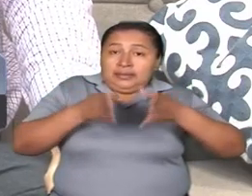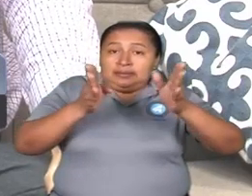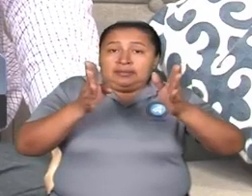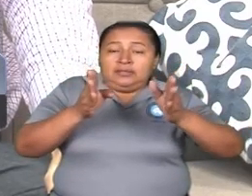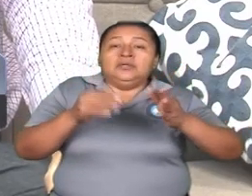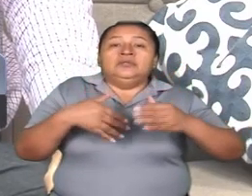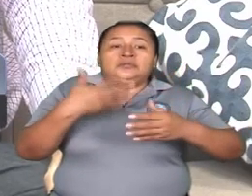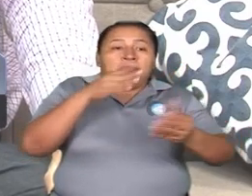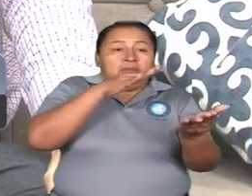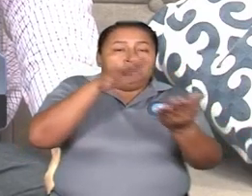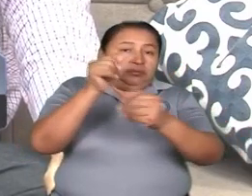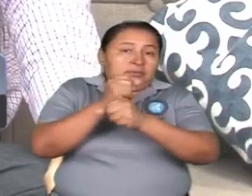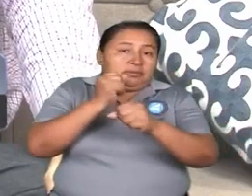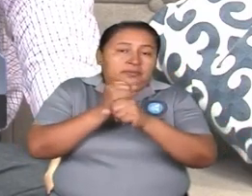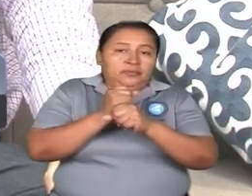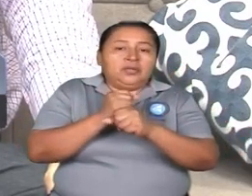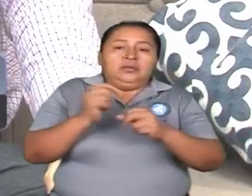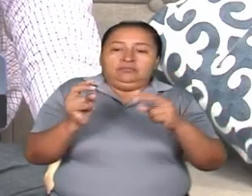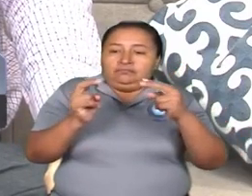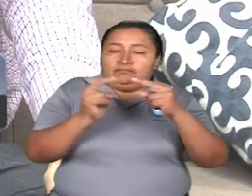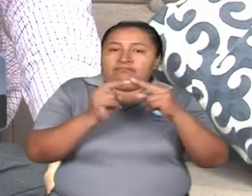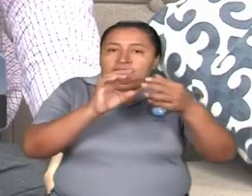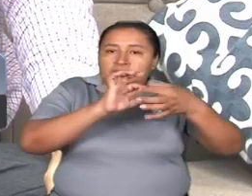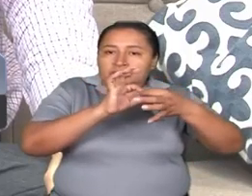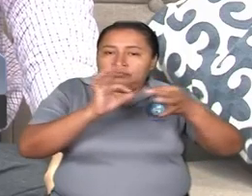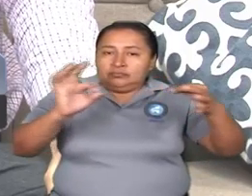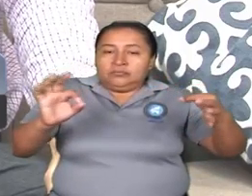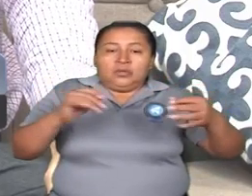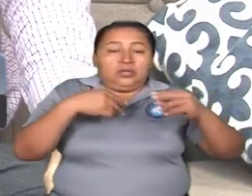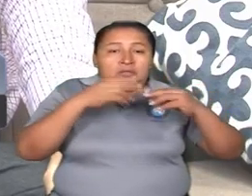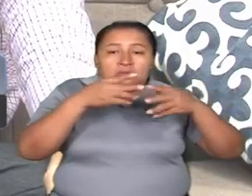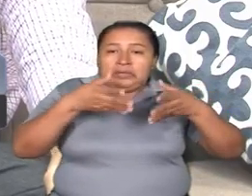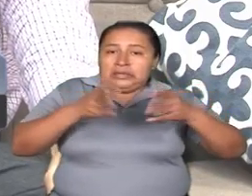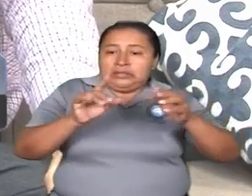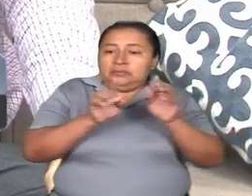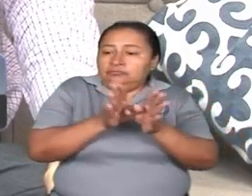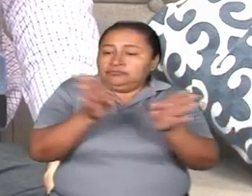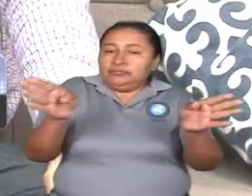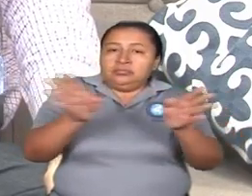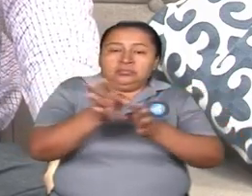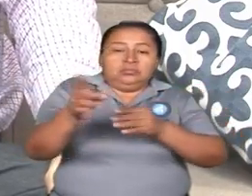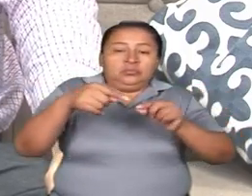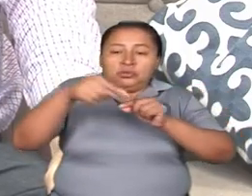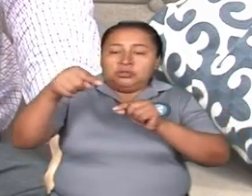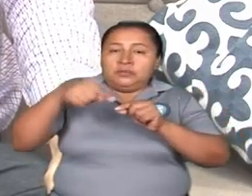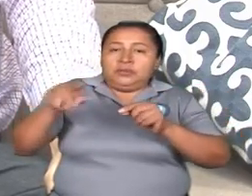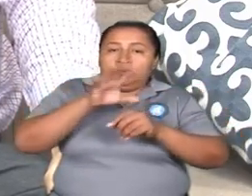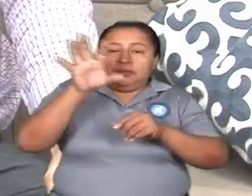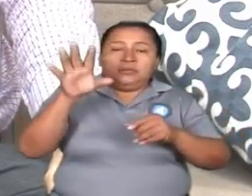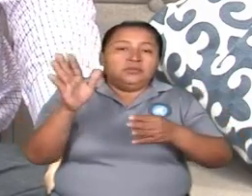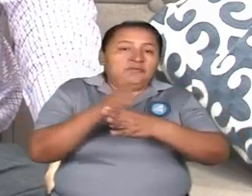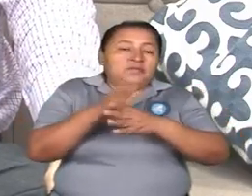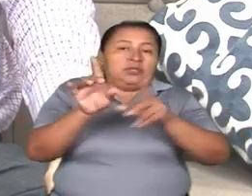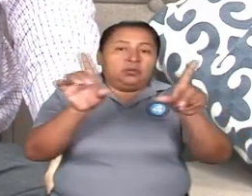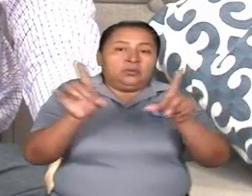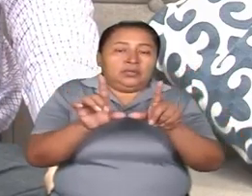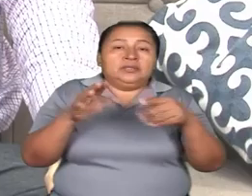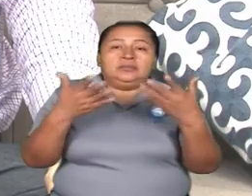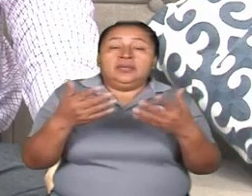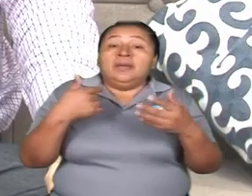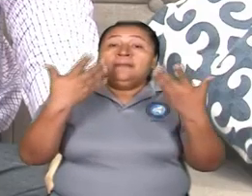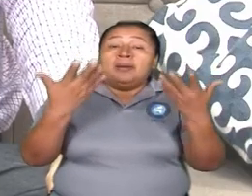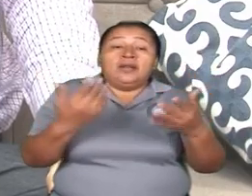infraestructura productiva, la conectividad entre municipios, departamentos y distintas zonas del país, sino también